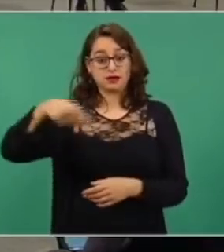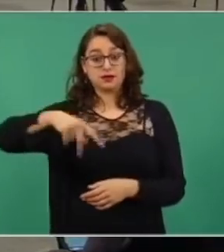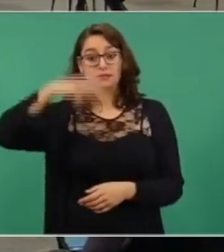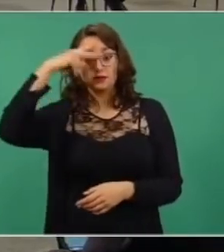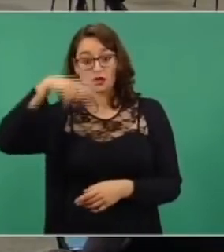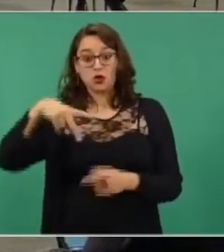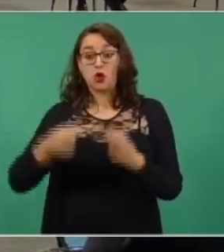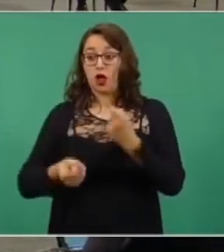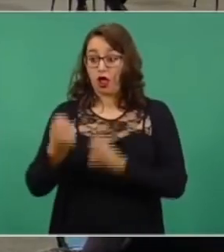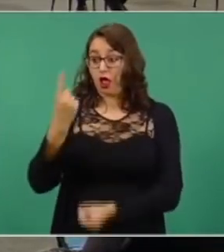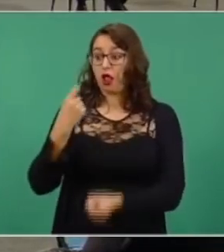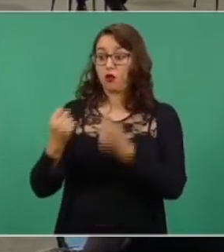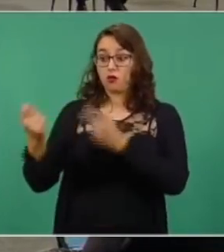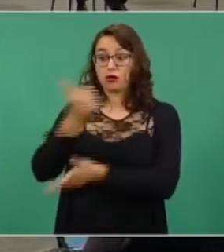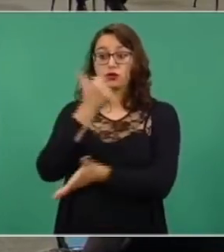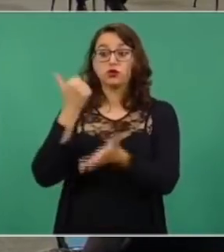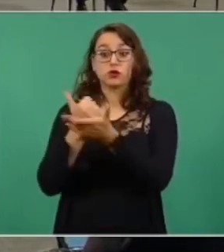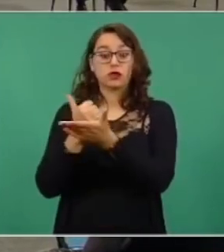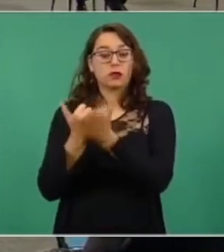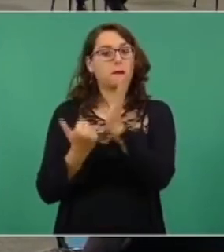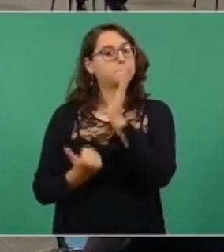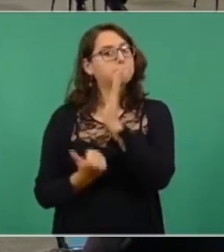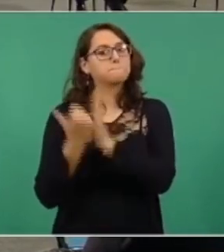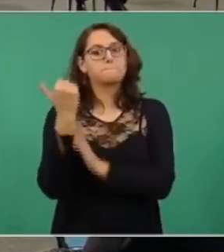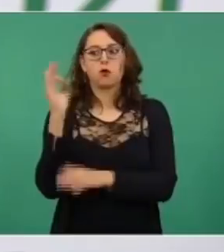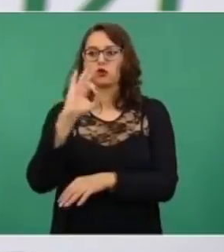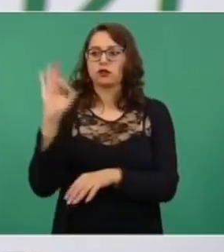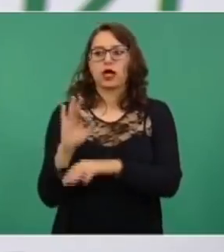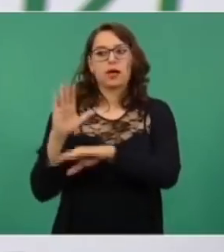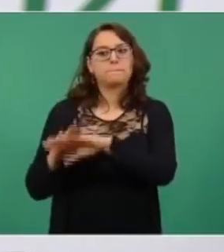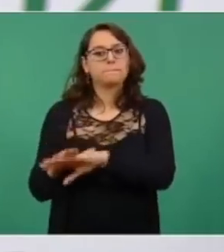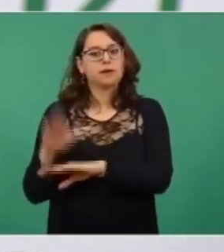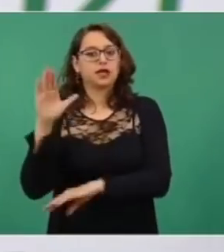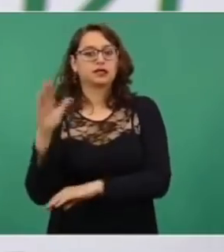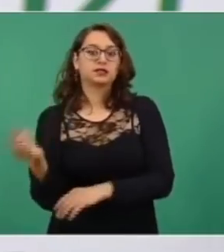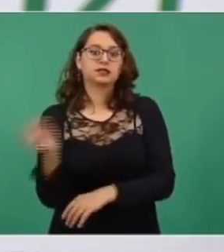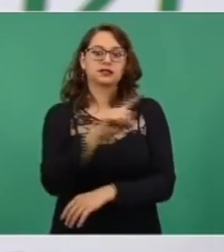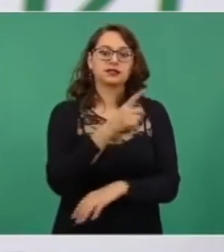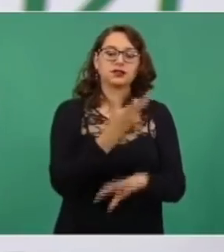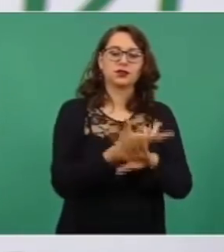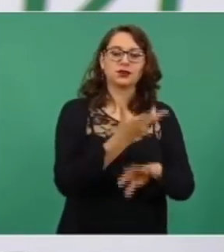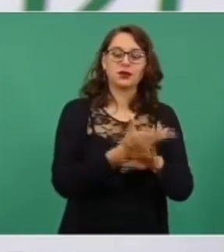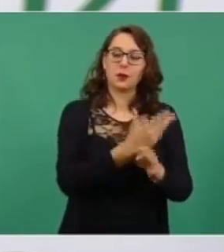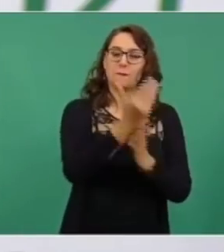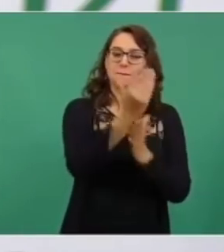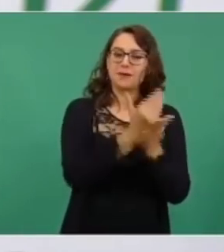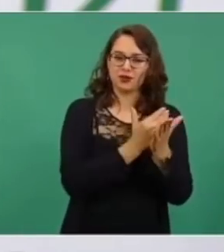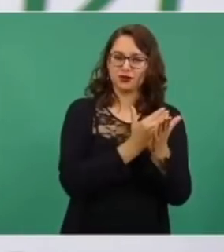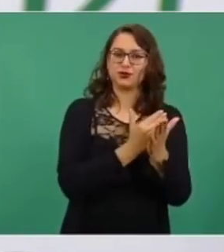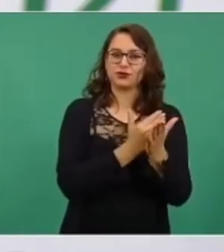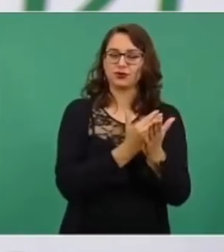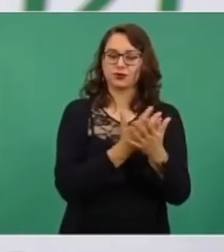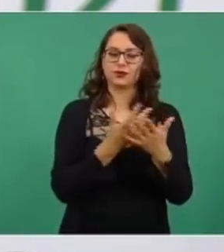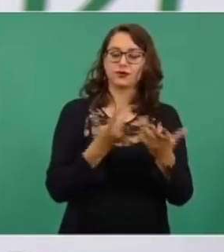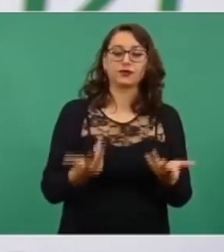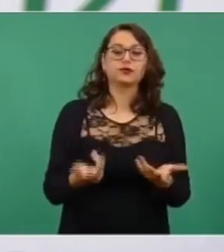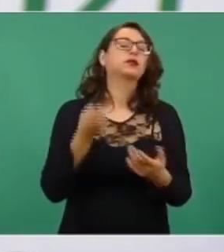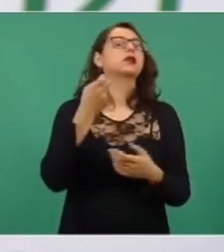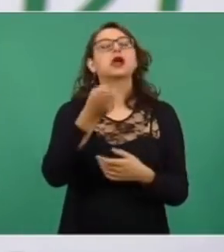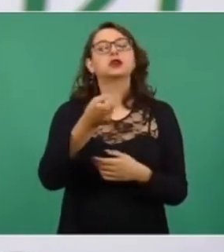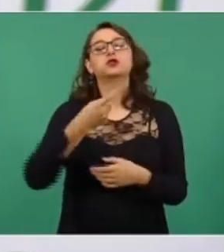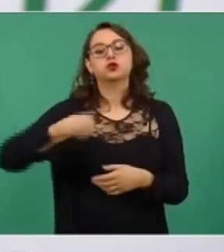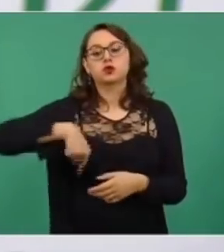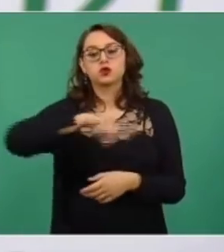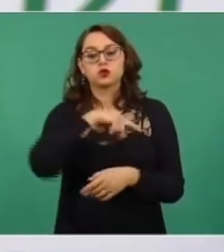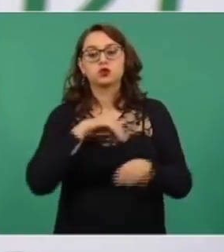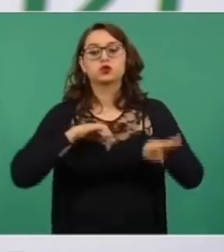vacunación que sus contrapartes en los Estados Unidos. Entonces hemos venido trabajando, yo diría, muy estrechamente. El